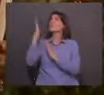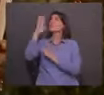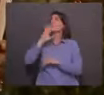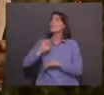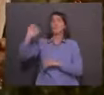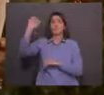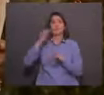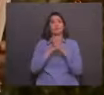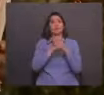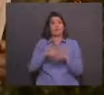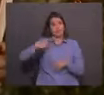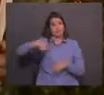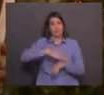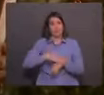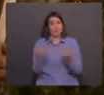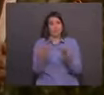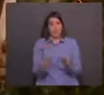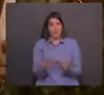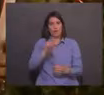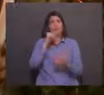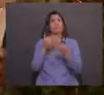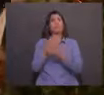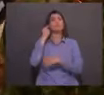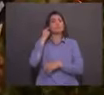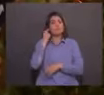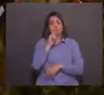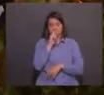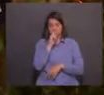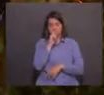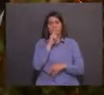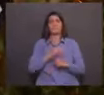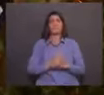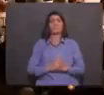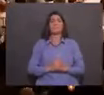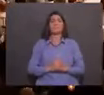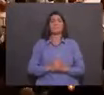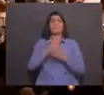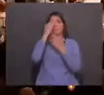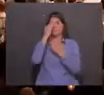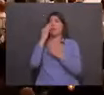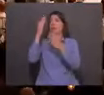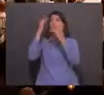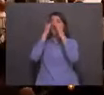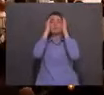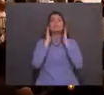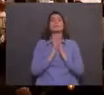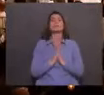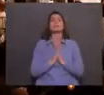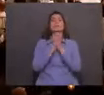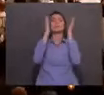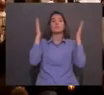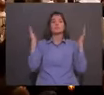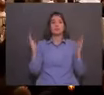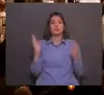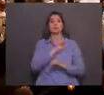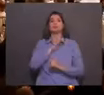por nosotros, ahora y en la hora de nuestra muerte. Amén. Dios te salve, María, llena eres de